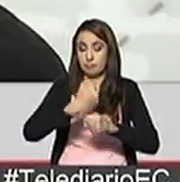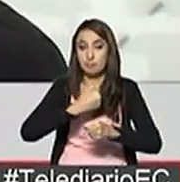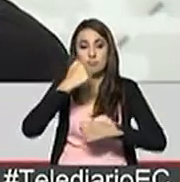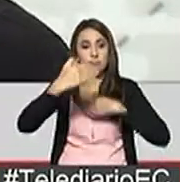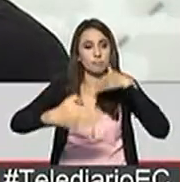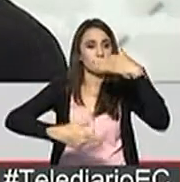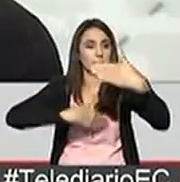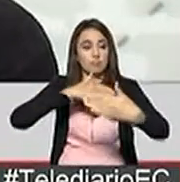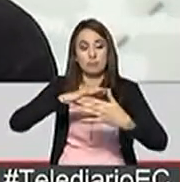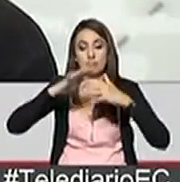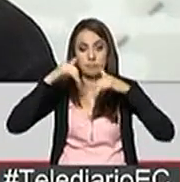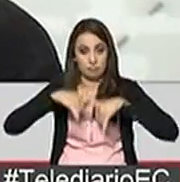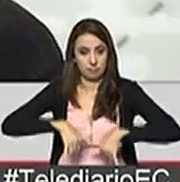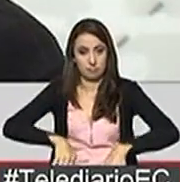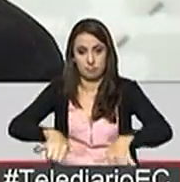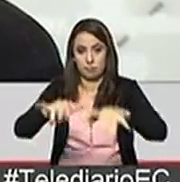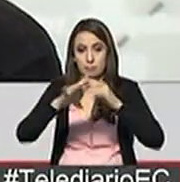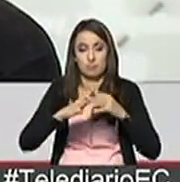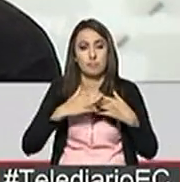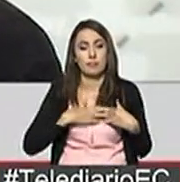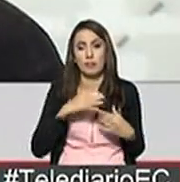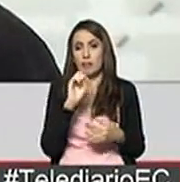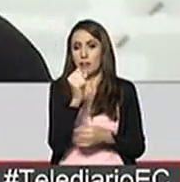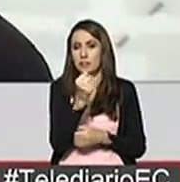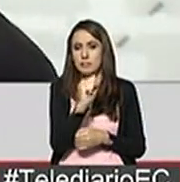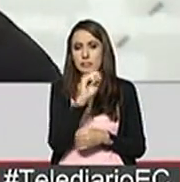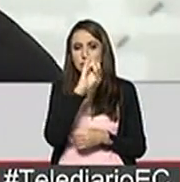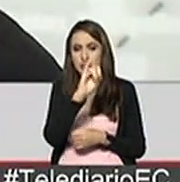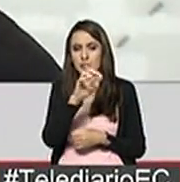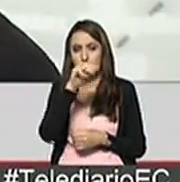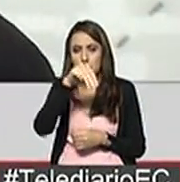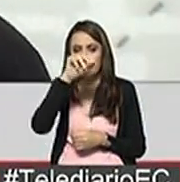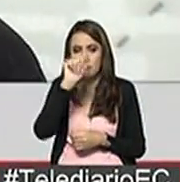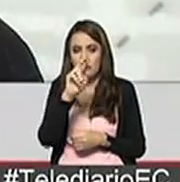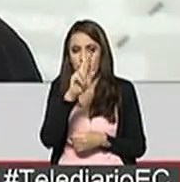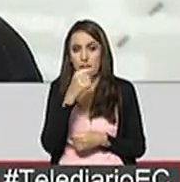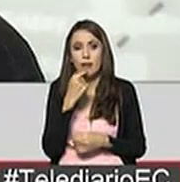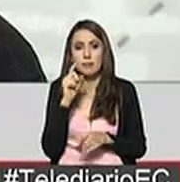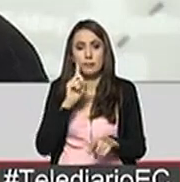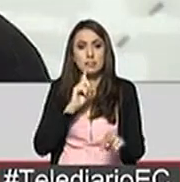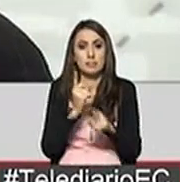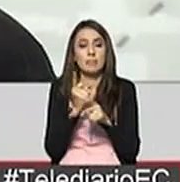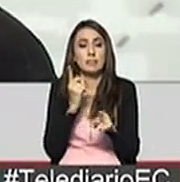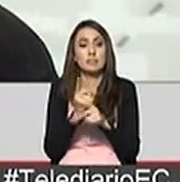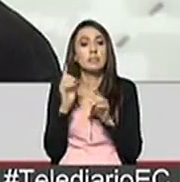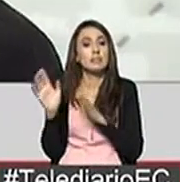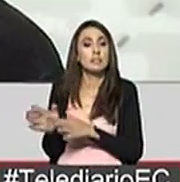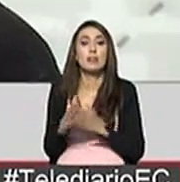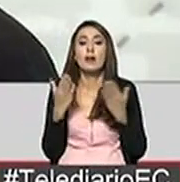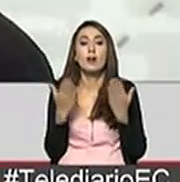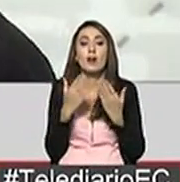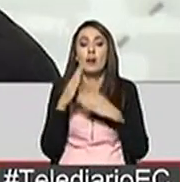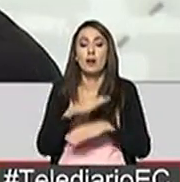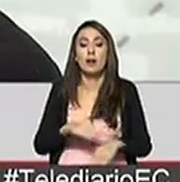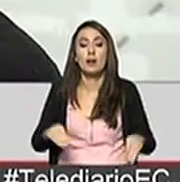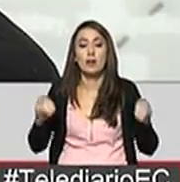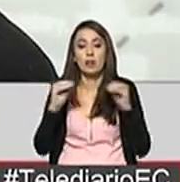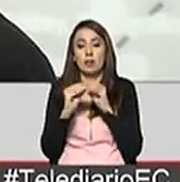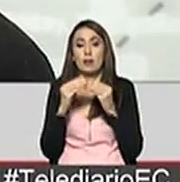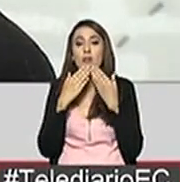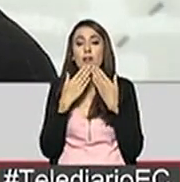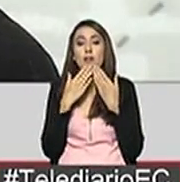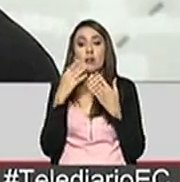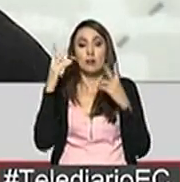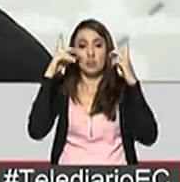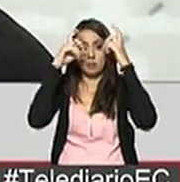años. Esto del CIMAR no tiene tanto tiempo, son un poquito más de 2 años que decidimos implementarlos porque realmente nos ha